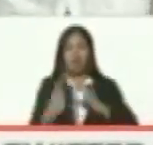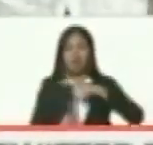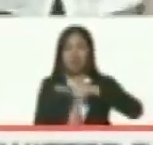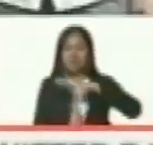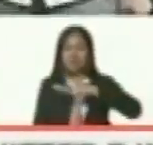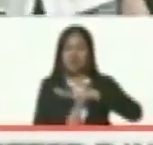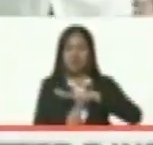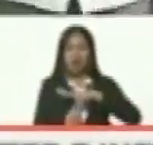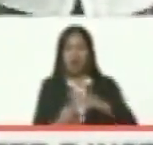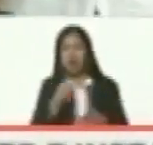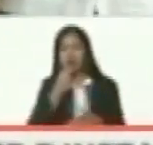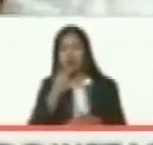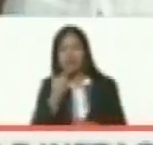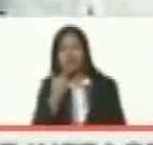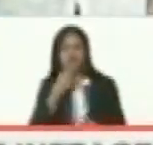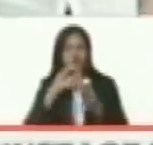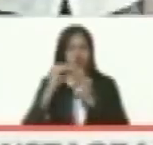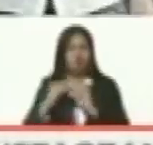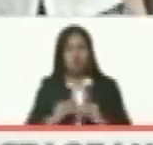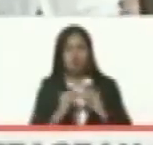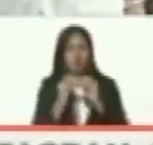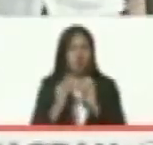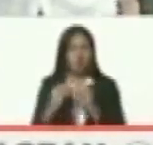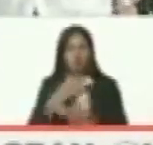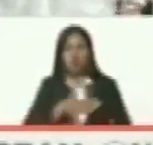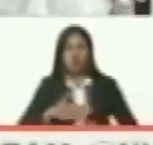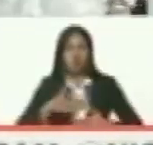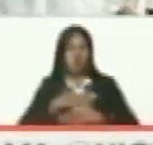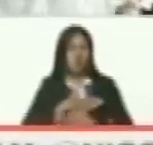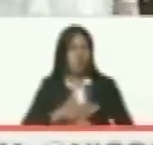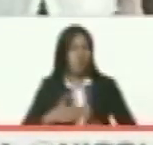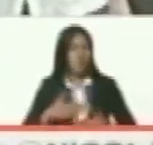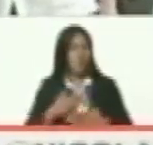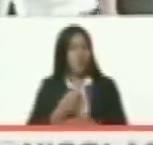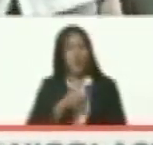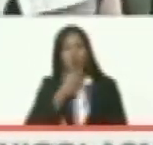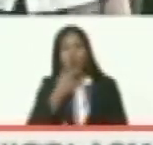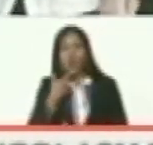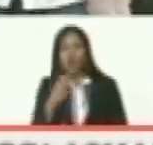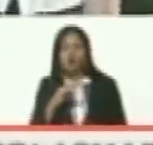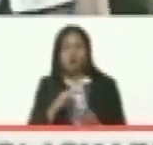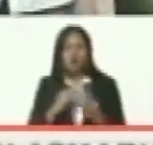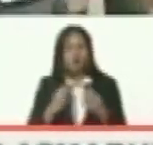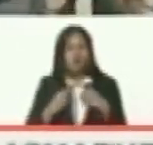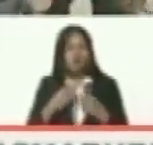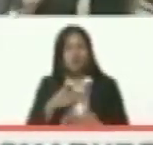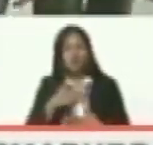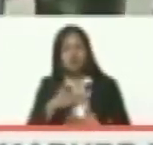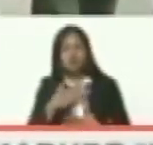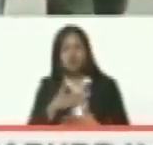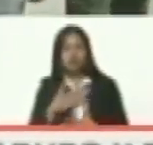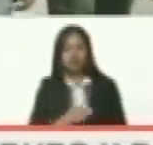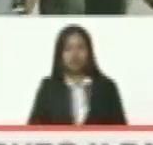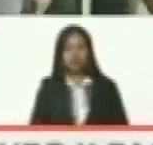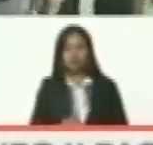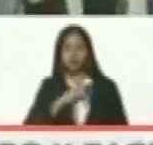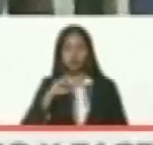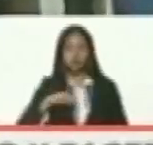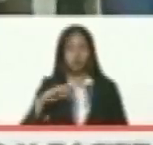moderno donde realmente está el confort, la comodidad. Y una de las cosas que